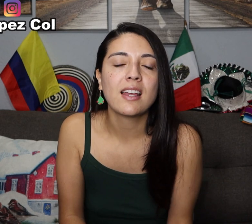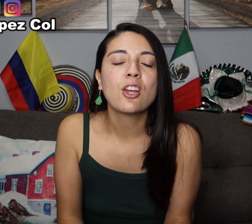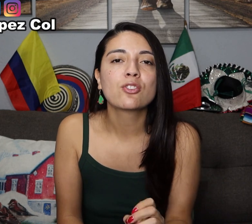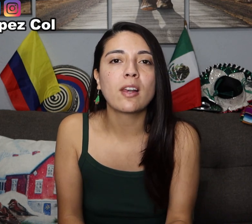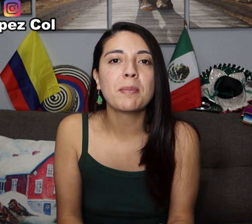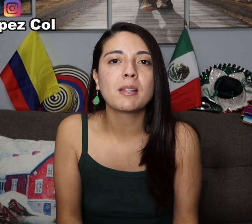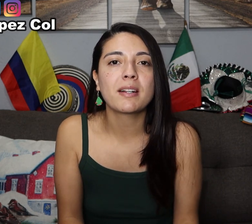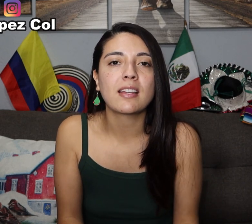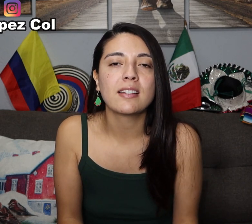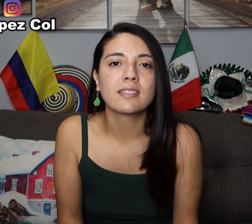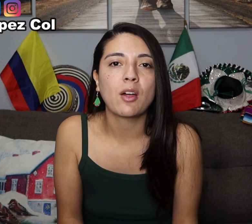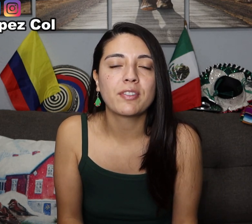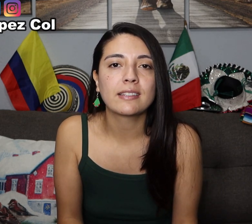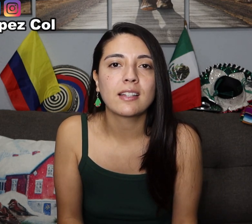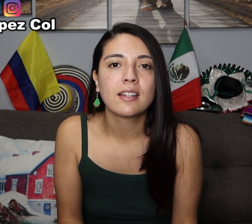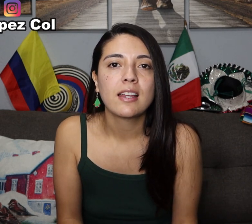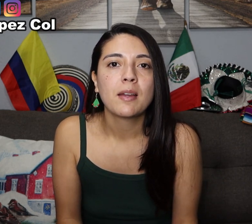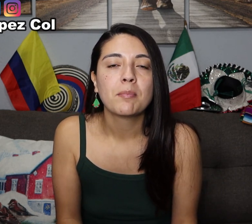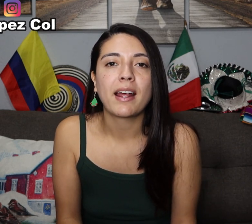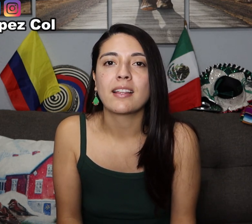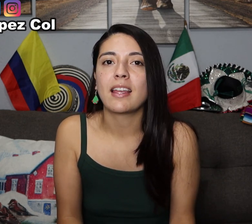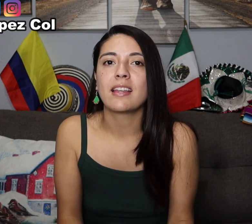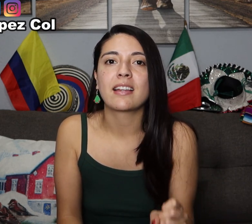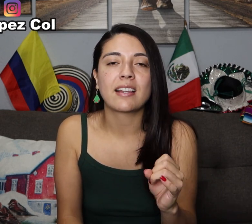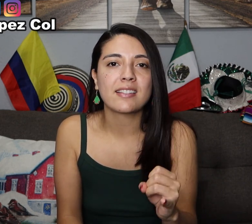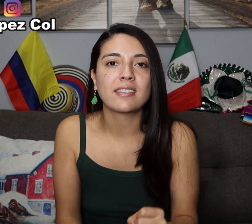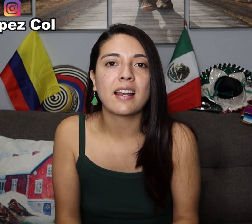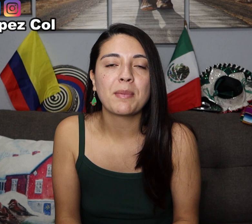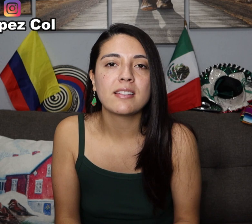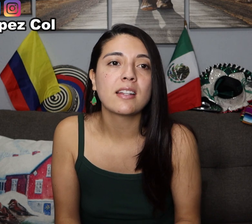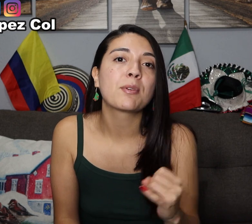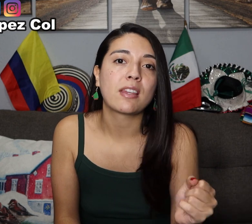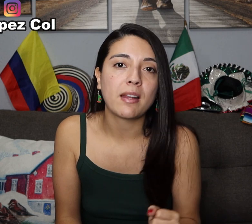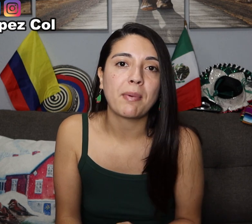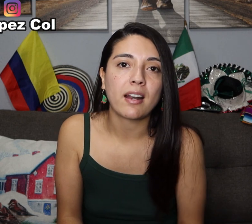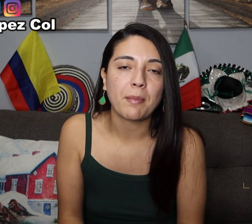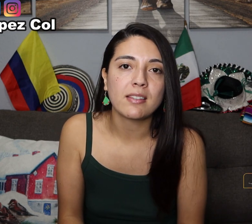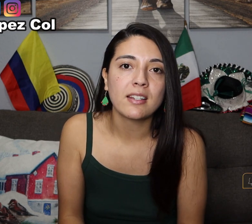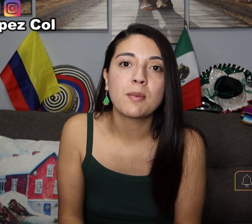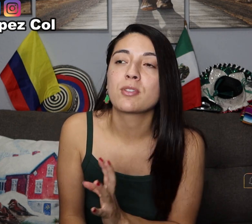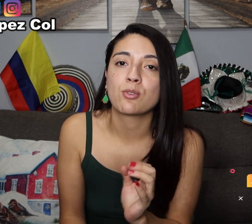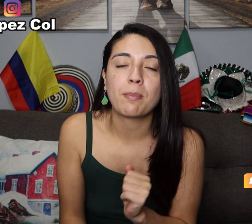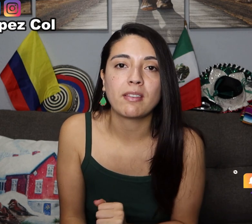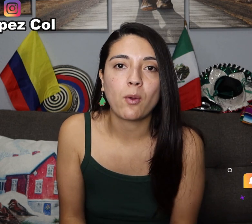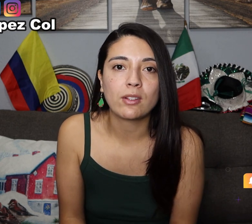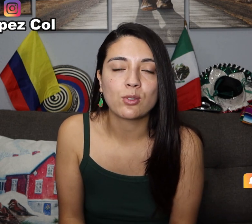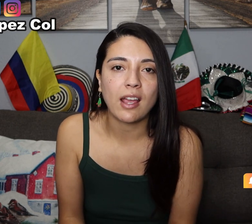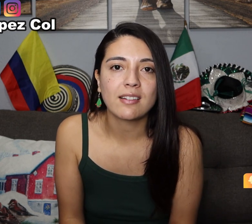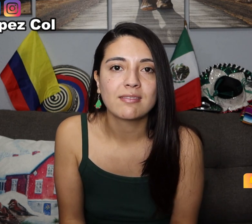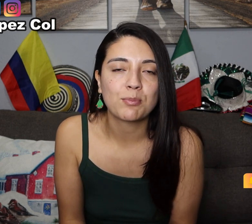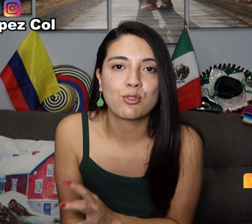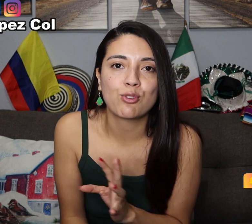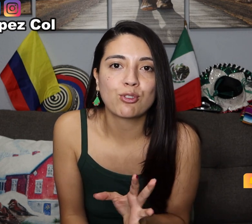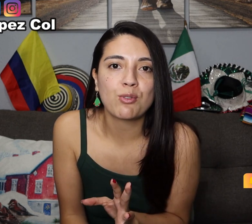$150. Solamente para estar ahí sentado enfrente. Para que ya te receten la medicina, pues hay que ir a pagar la medicina y pues eso depende de cuánto